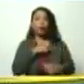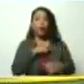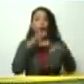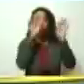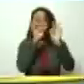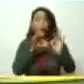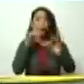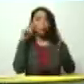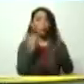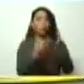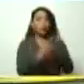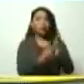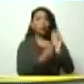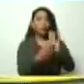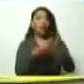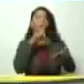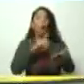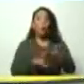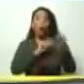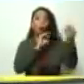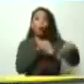verificación que se cumplan los acuerdos